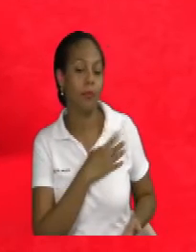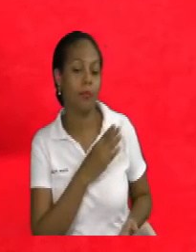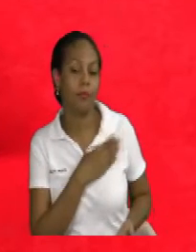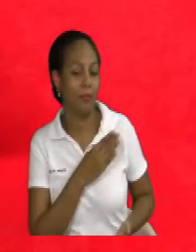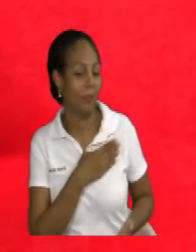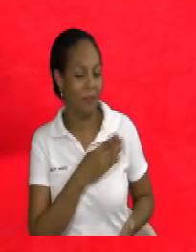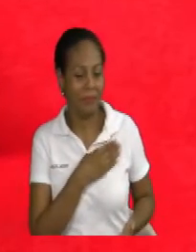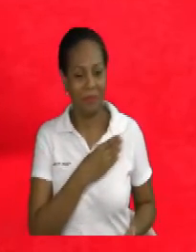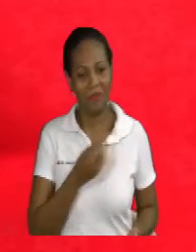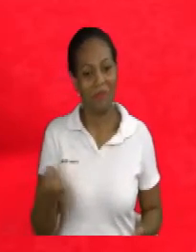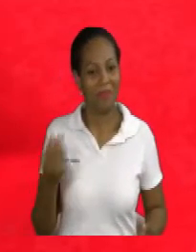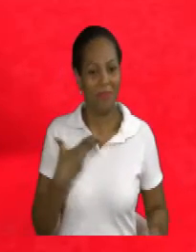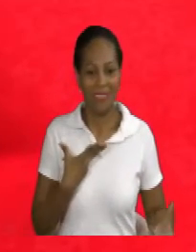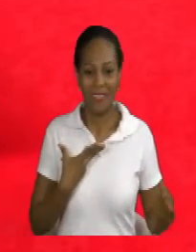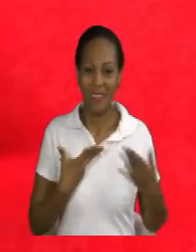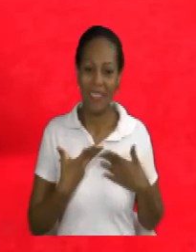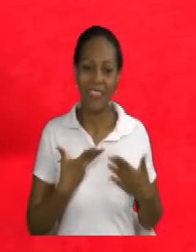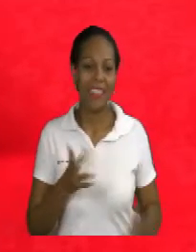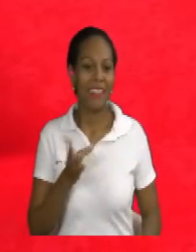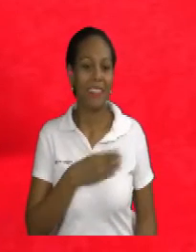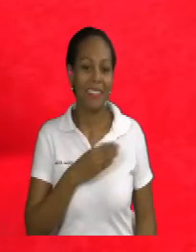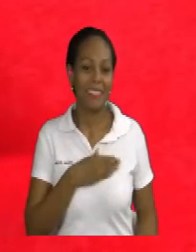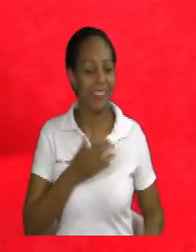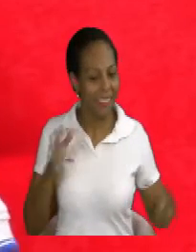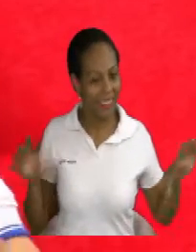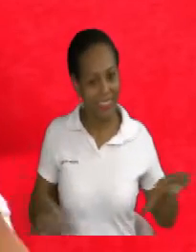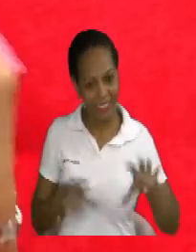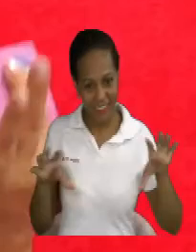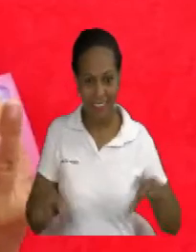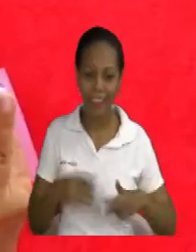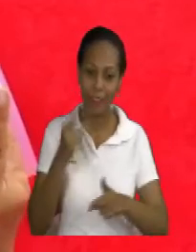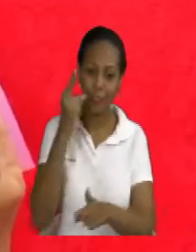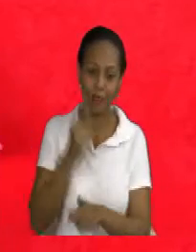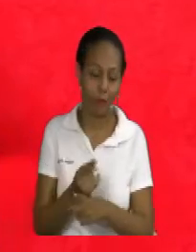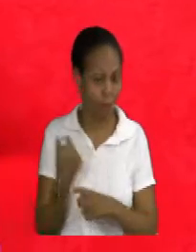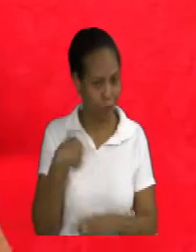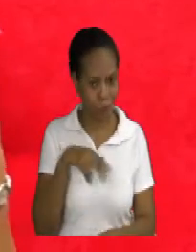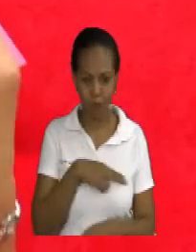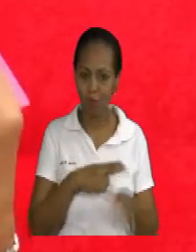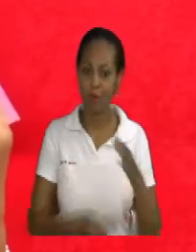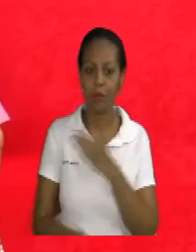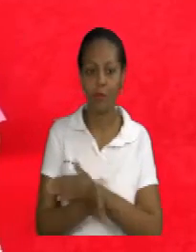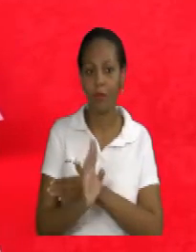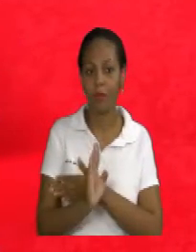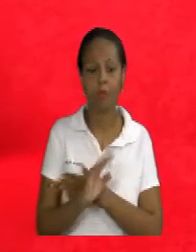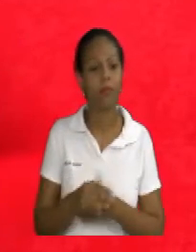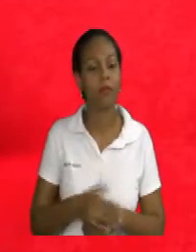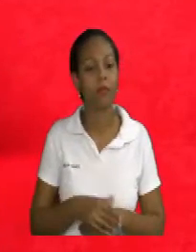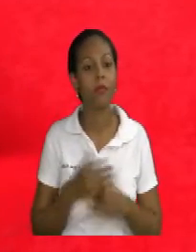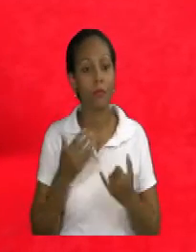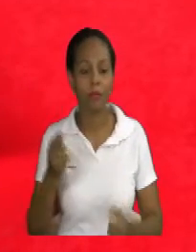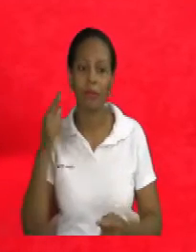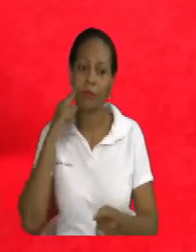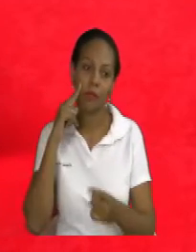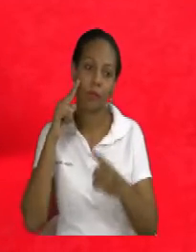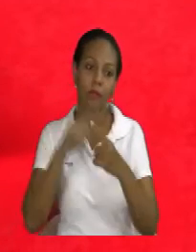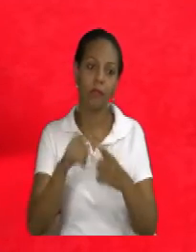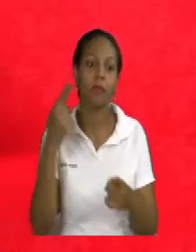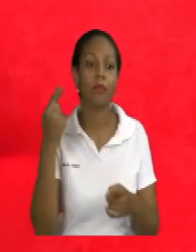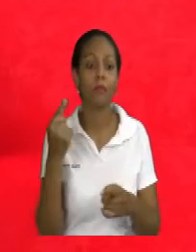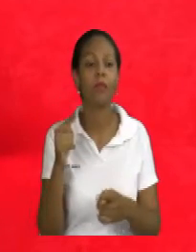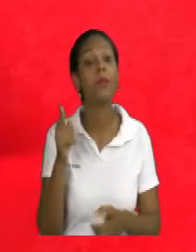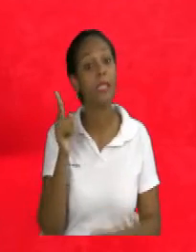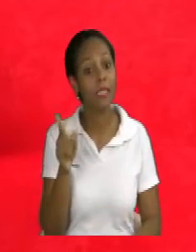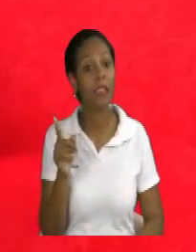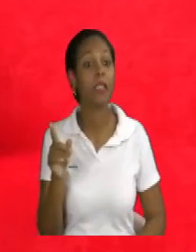nos generan en el Club Rotario el poderlo realizar, y lo seguiremos haciendo. Ahora ya hay una expectativa de dar cobertura con este